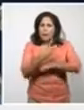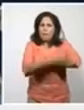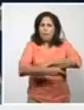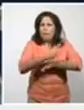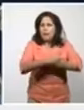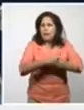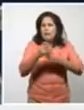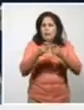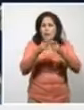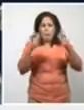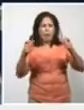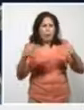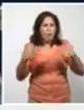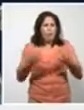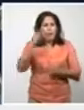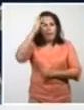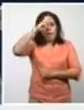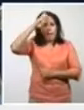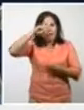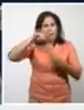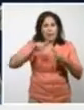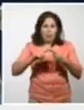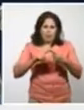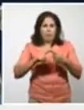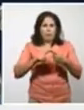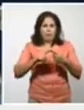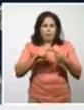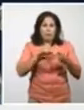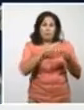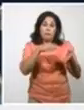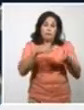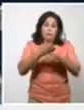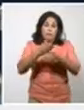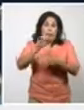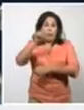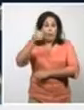número: México, ya con una letalidad de 10,5,